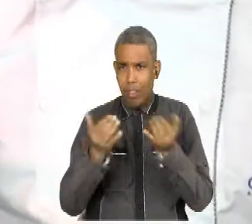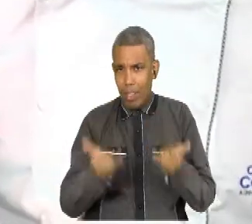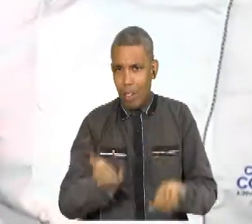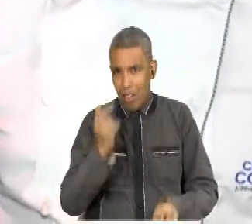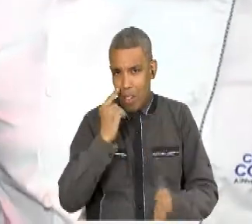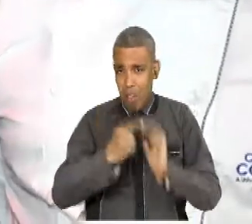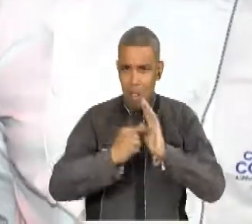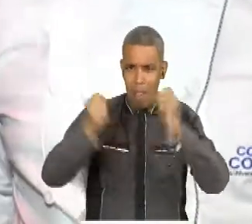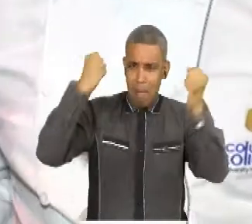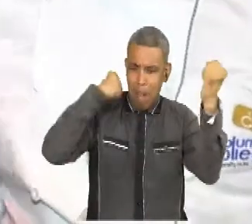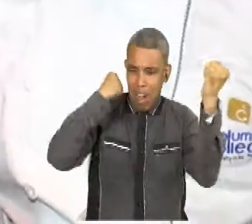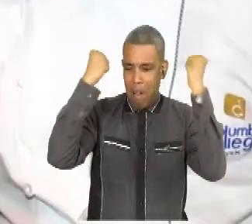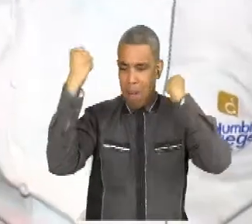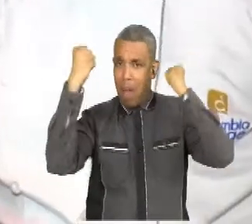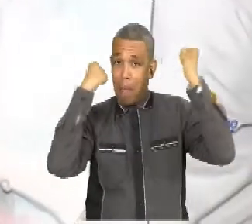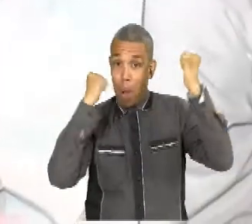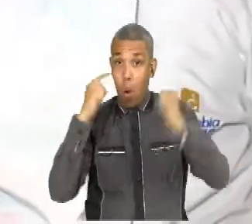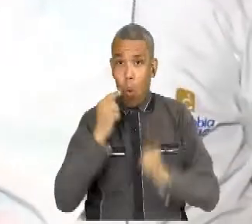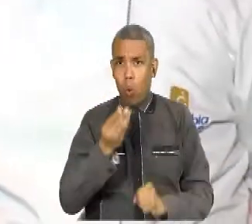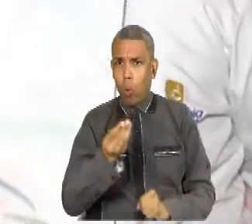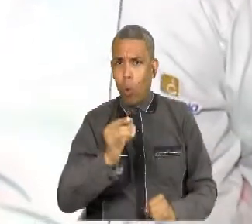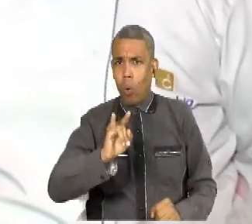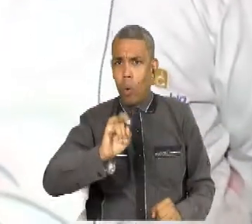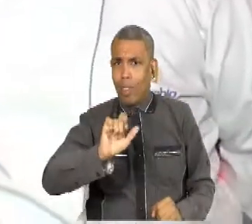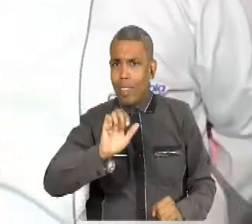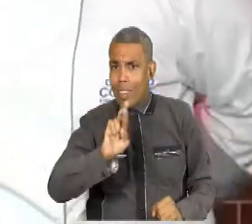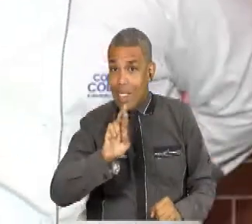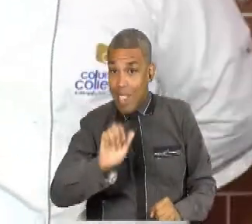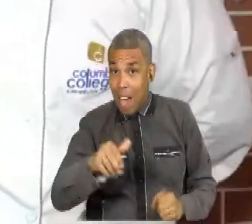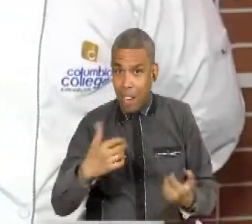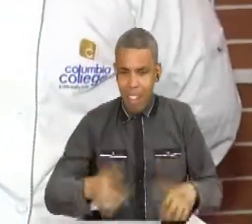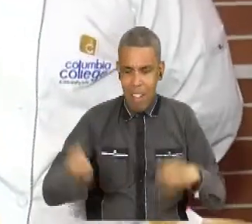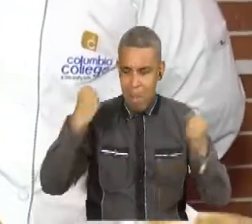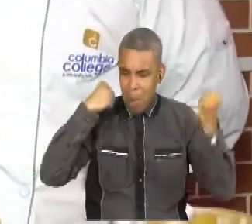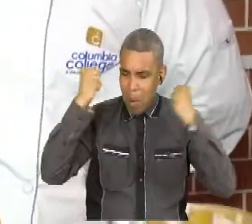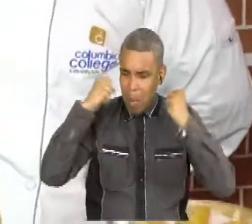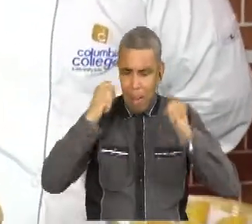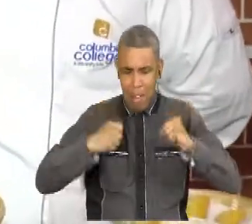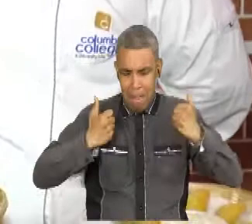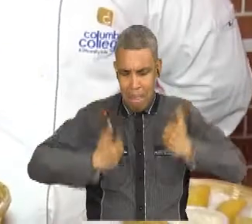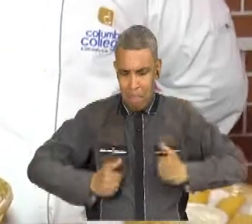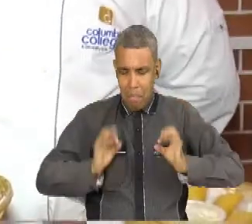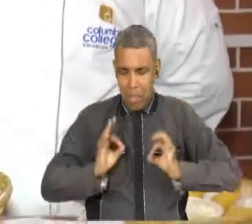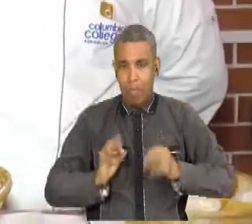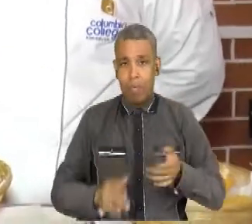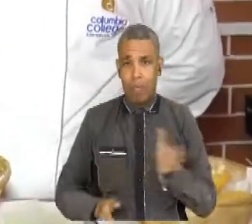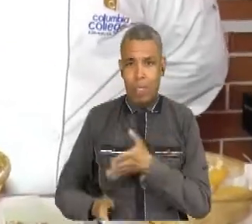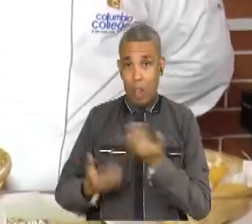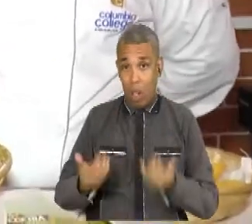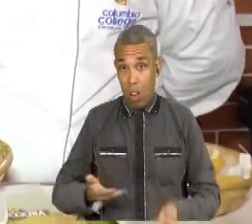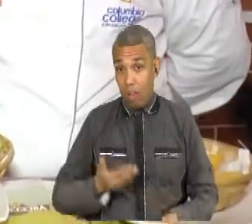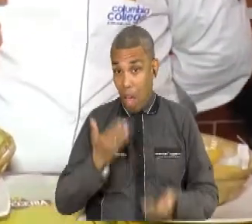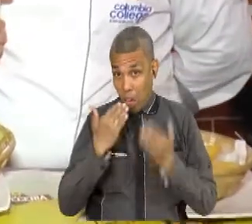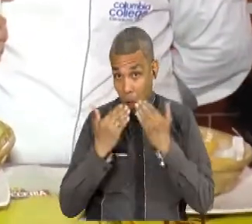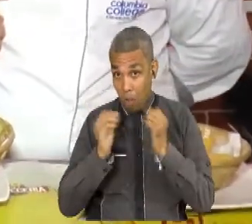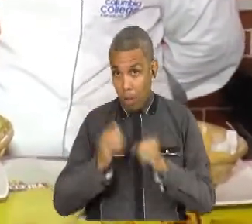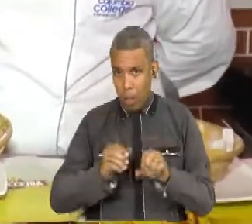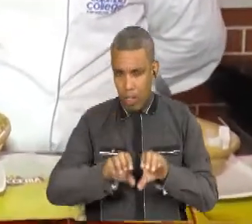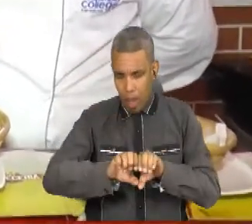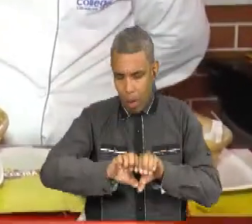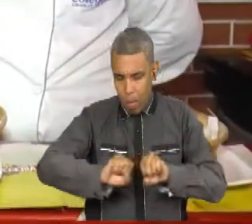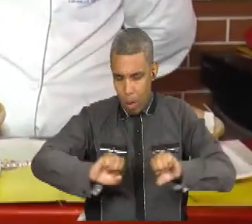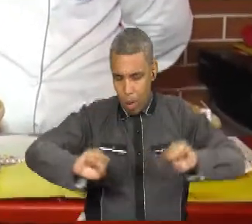pero yo lo invito a que usted comparta conmigo un choricito cervecero de la cervecería para que todos ustedes se antojen en